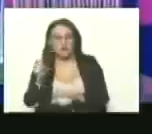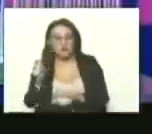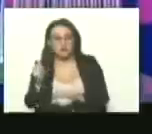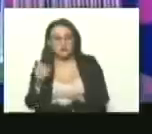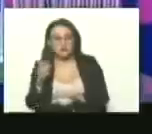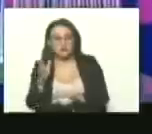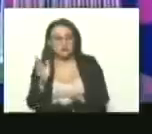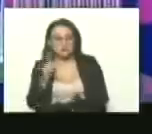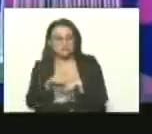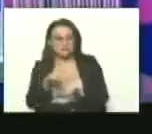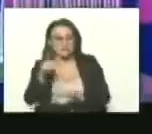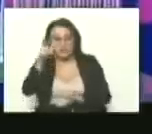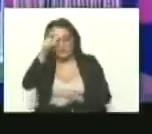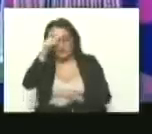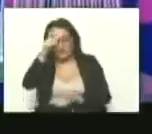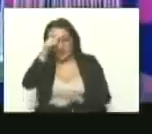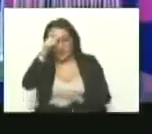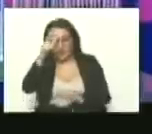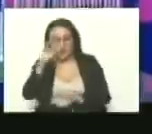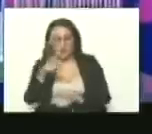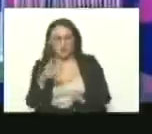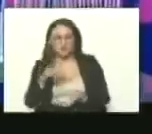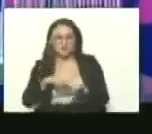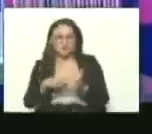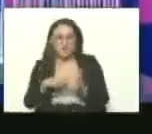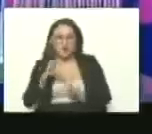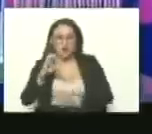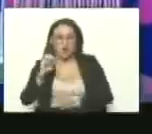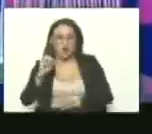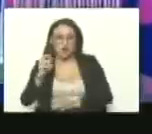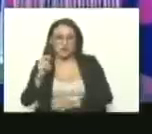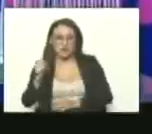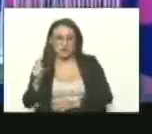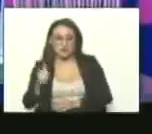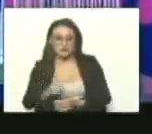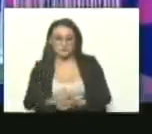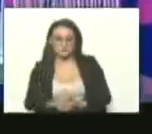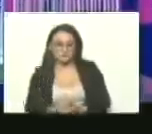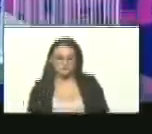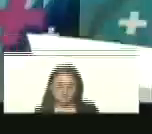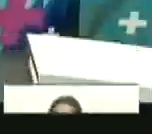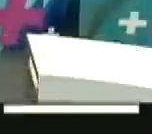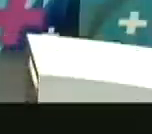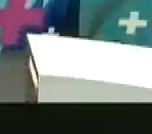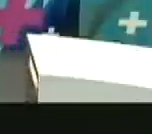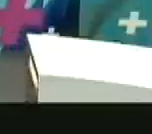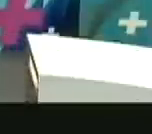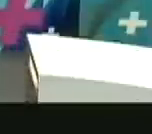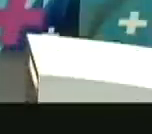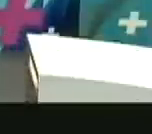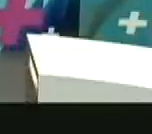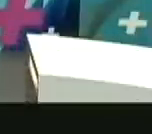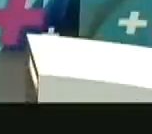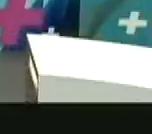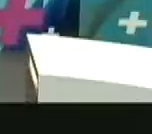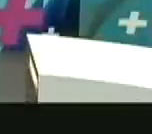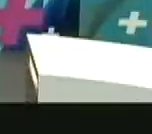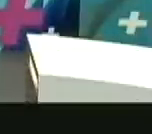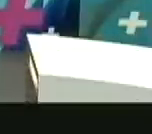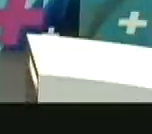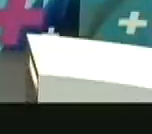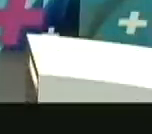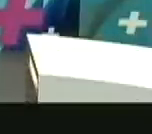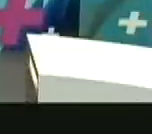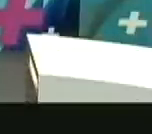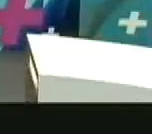ido a Falcón y no saben que están hablando de cota, no saben que están hablando de la misma especie. Por ejemplo, la cotorra anida. ¿Es la misma especie? Sí, es la misma especie. ¿Dónde más existe esta